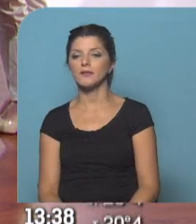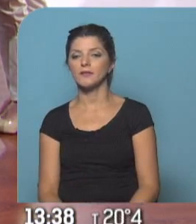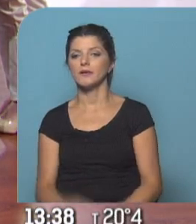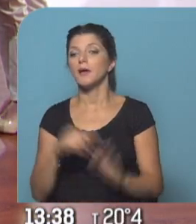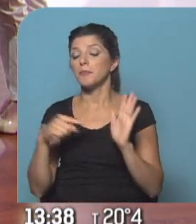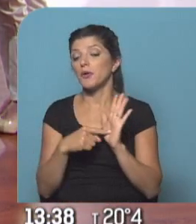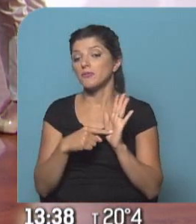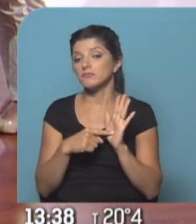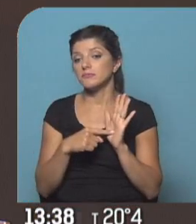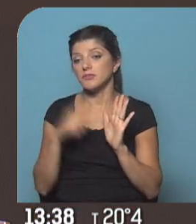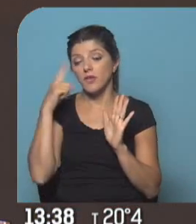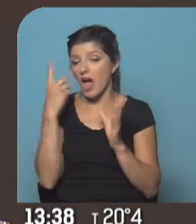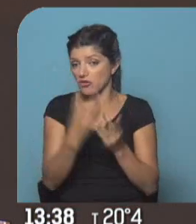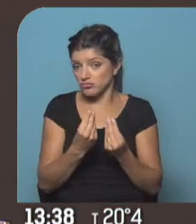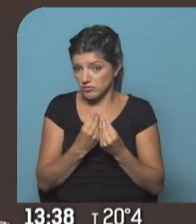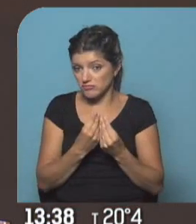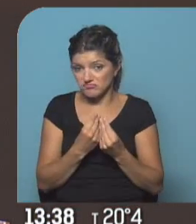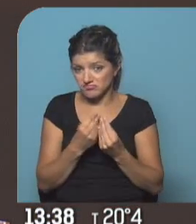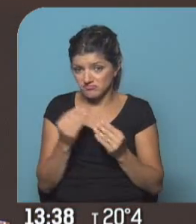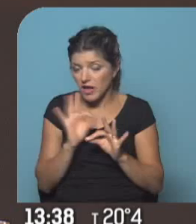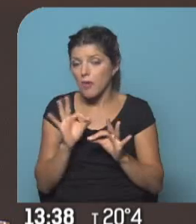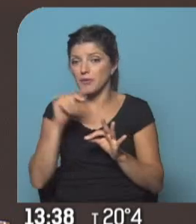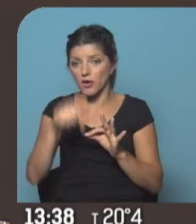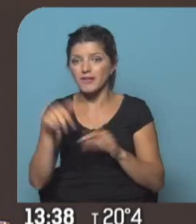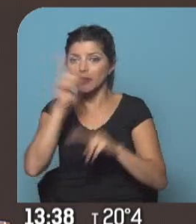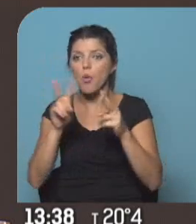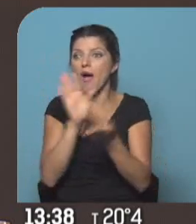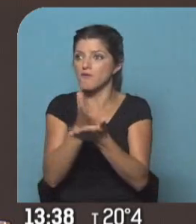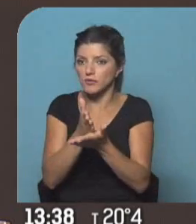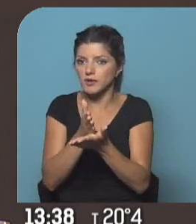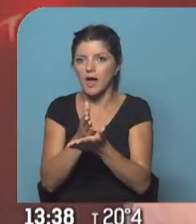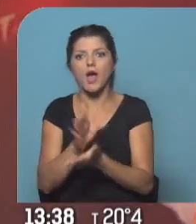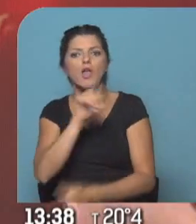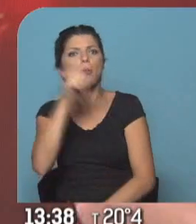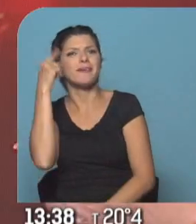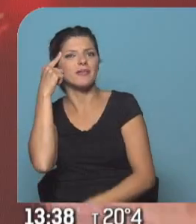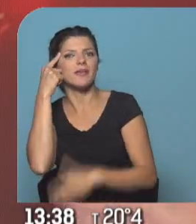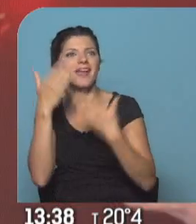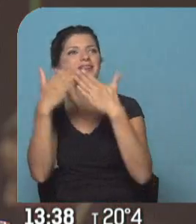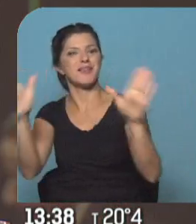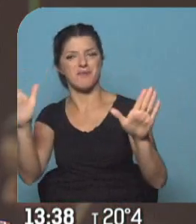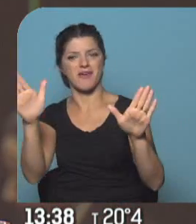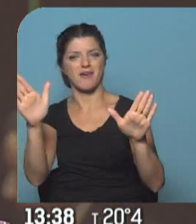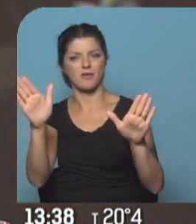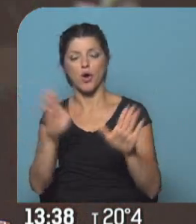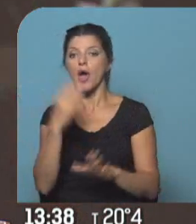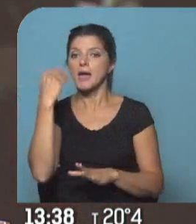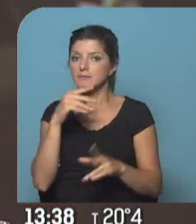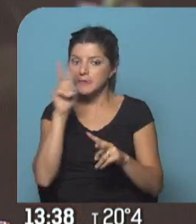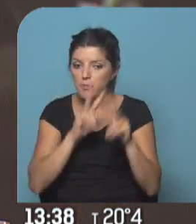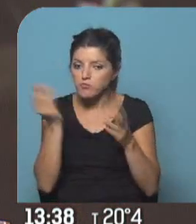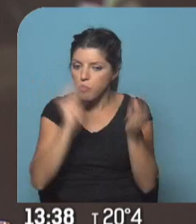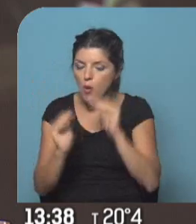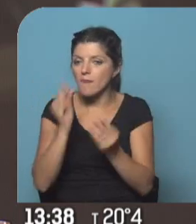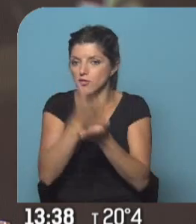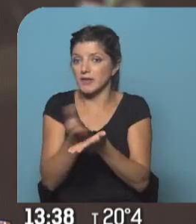cuestión no solo hay cada vez más deseos de fronteras, en lugar de pensar en que no hay fronteras, y cada vez están más rígidos con todo lo que tiene